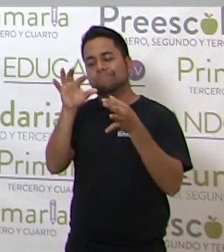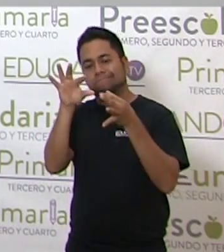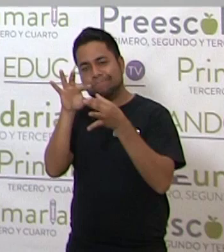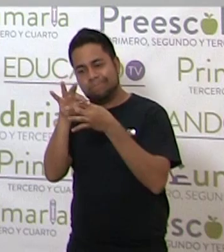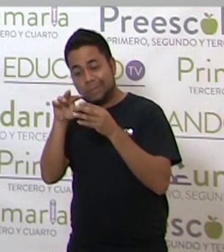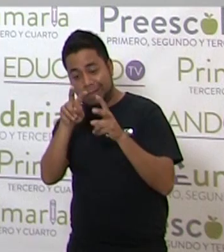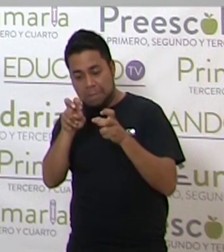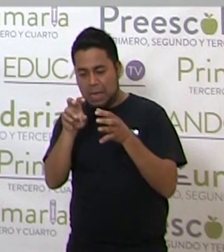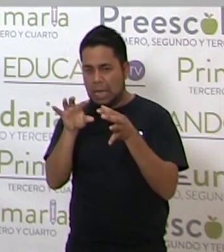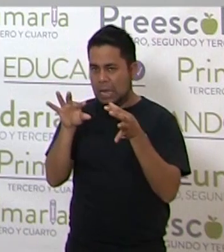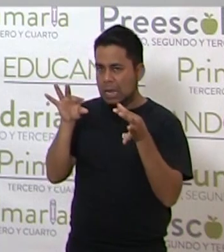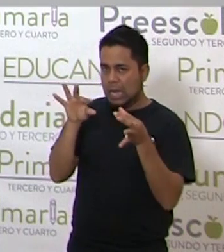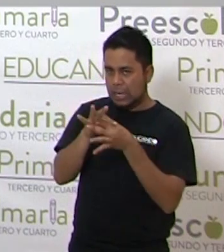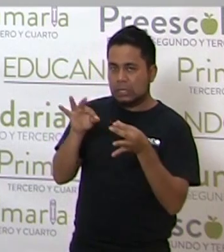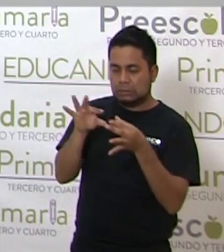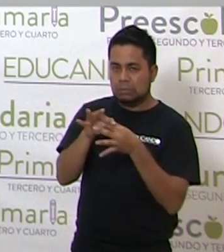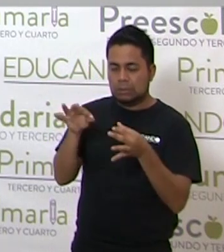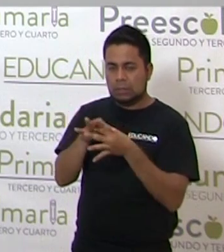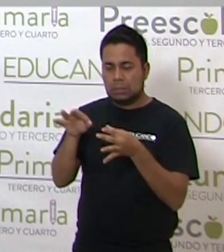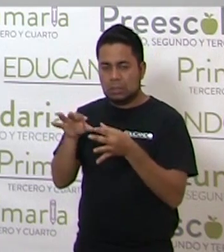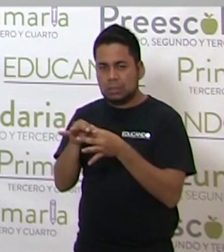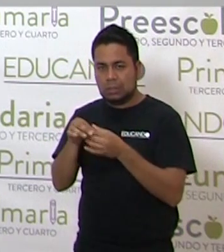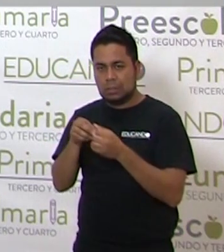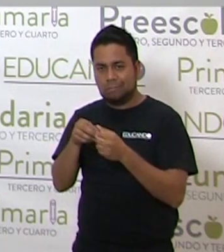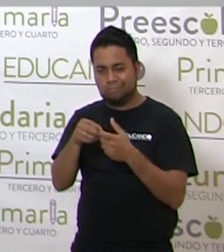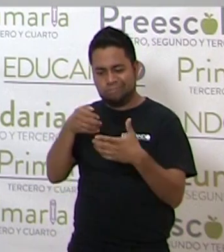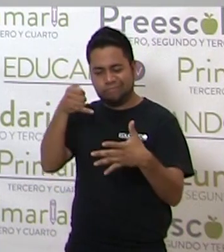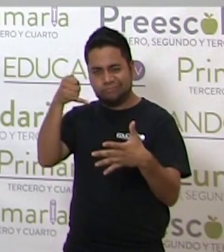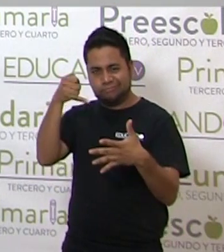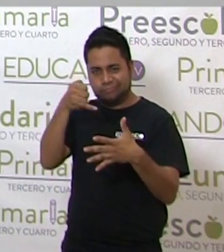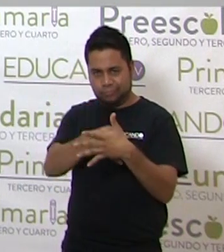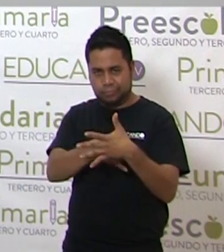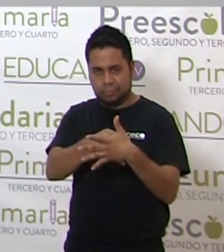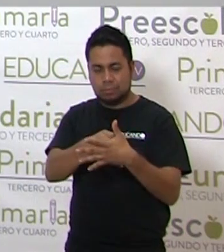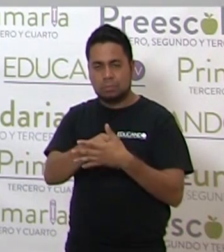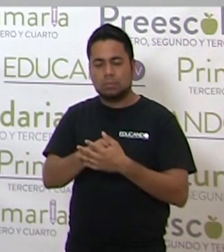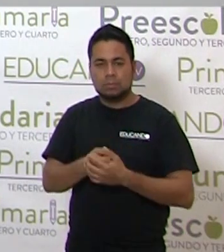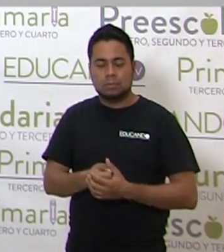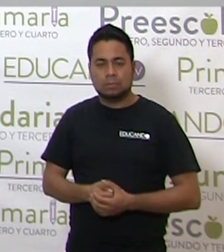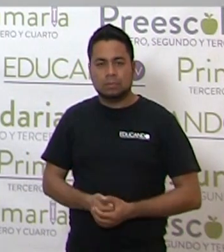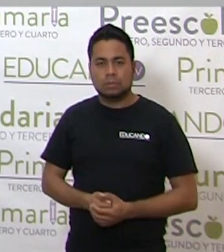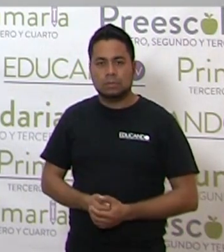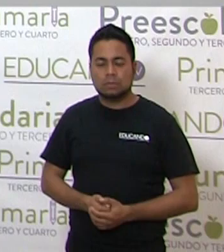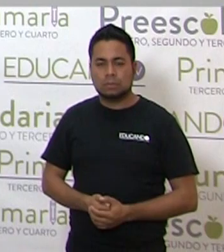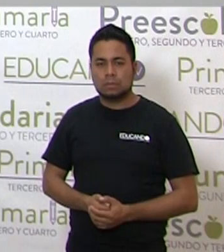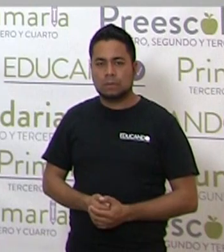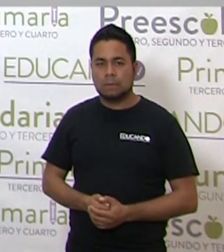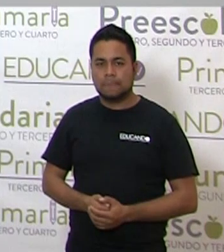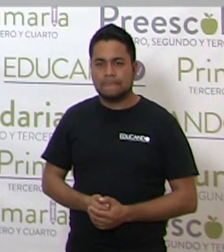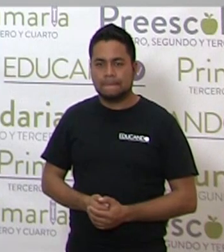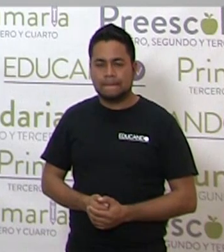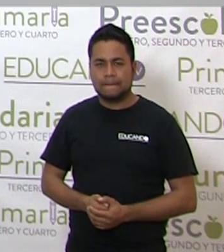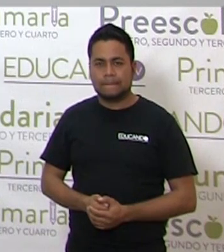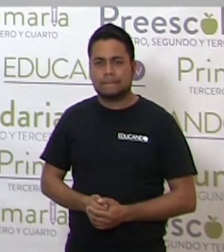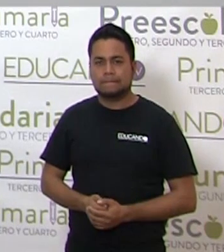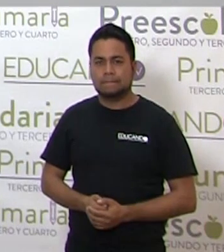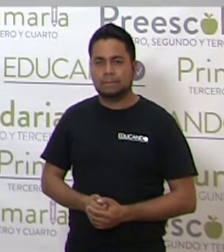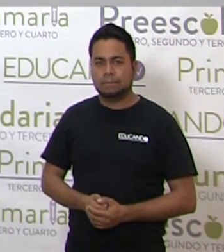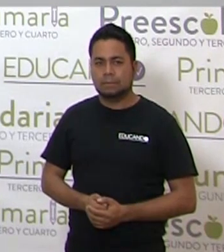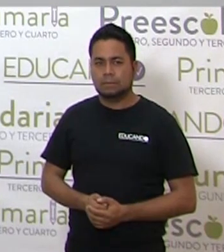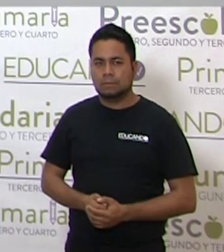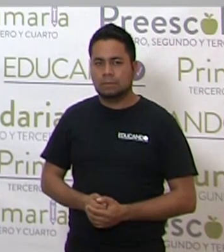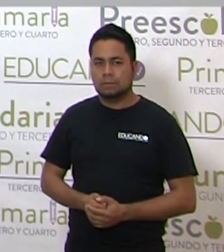un tema a profundidad, ¿sí? A profundidad.